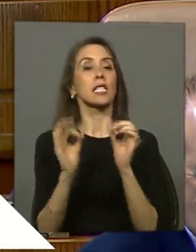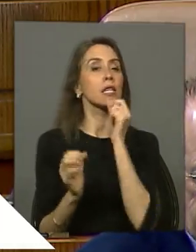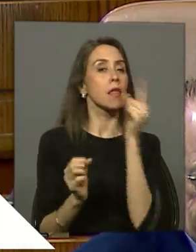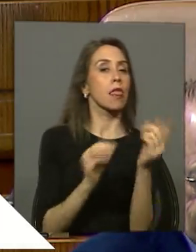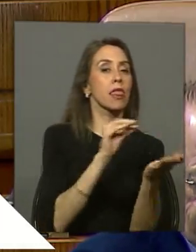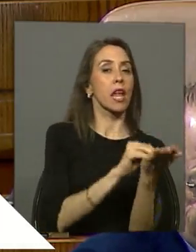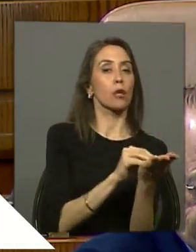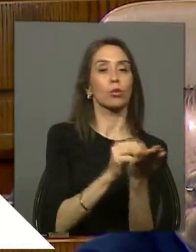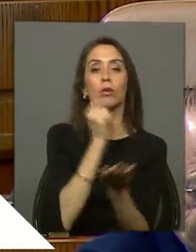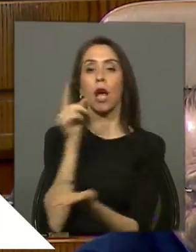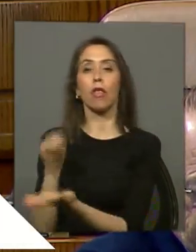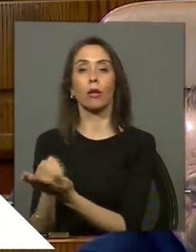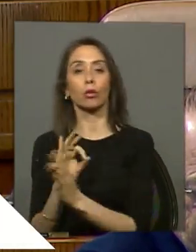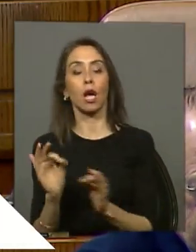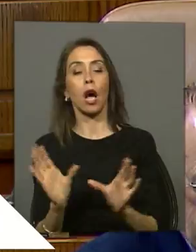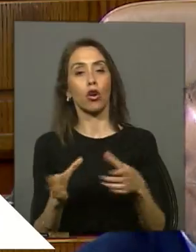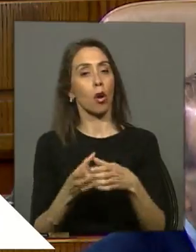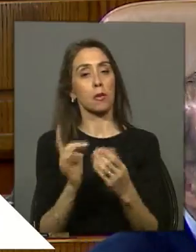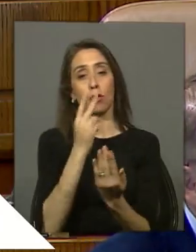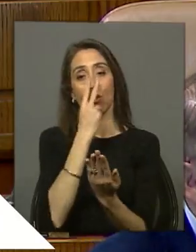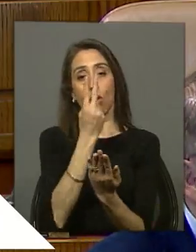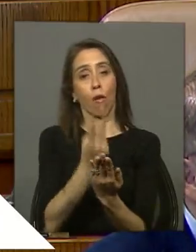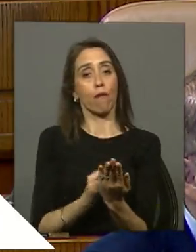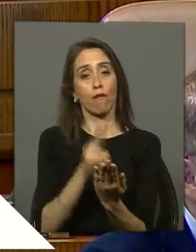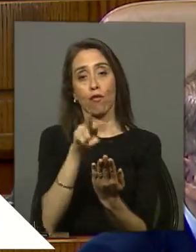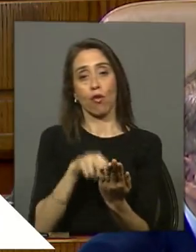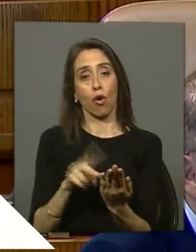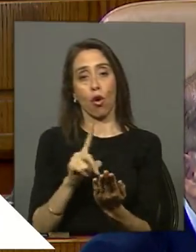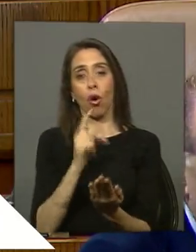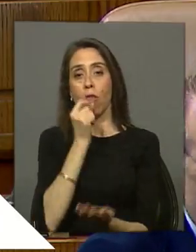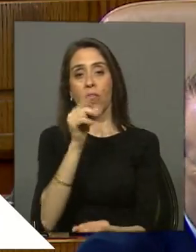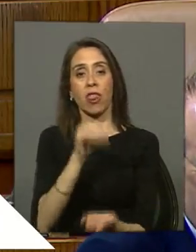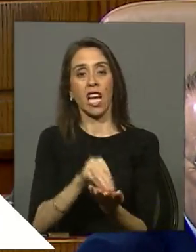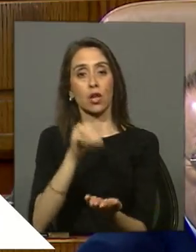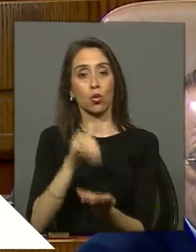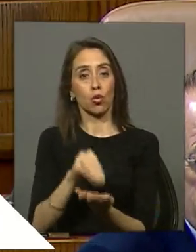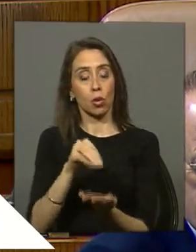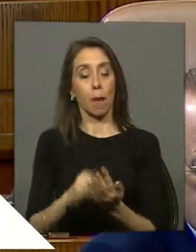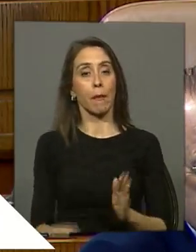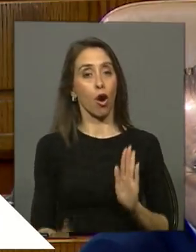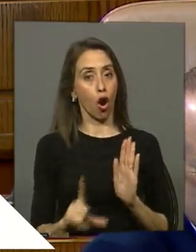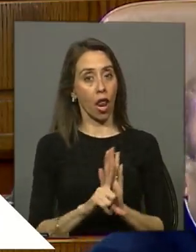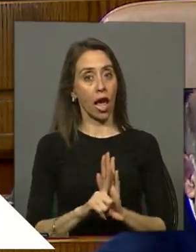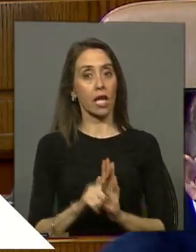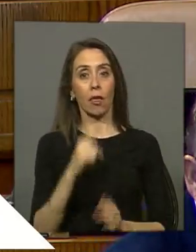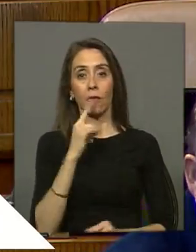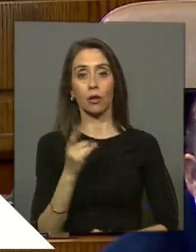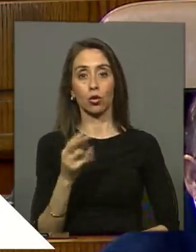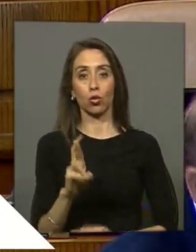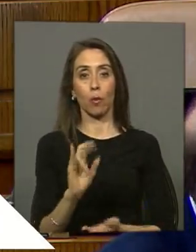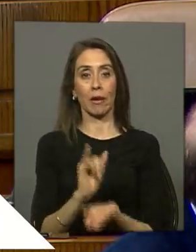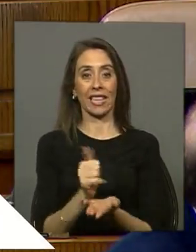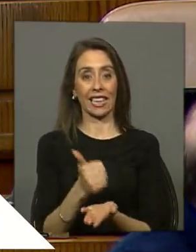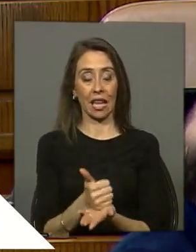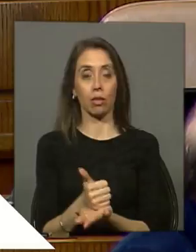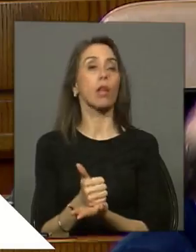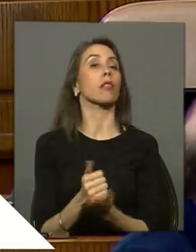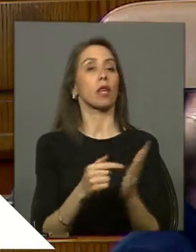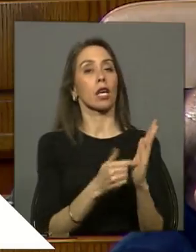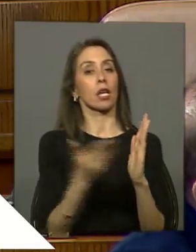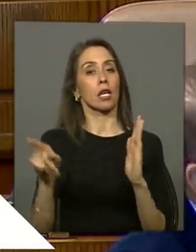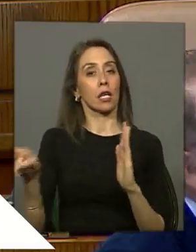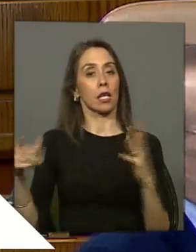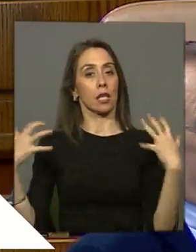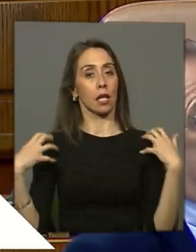la comisión no tuvo en consideración esas denuncias sin embargo por ley el superintendente estaba facultado